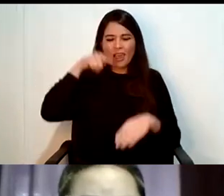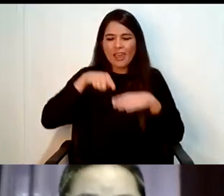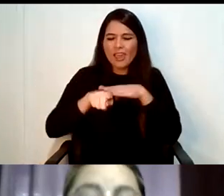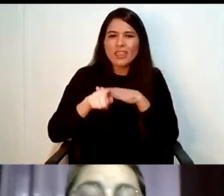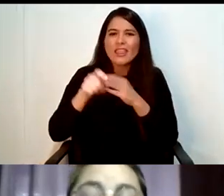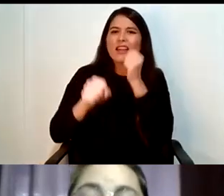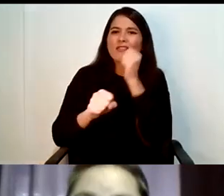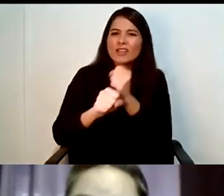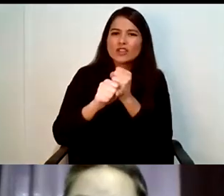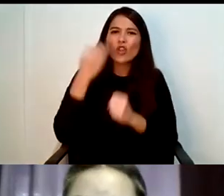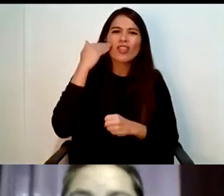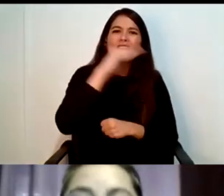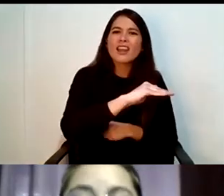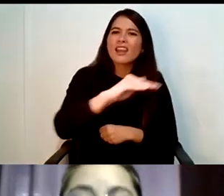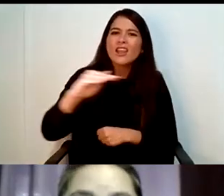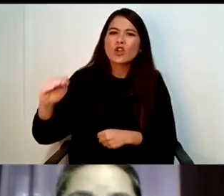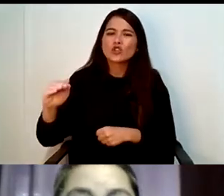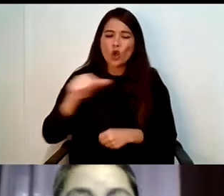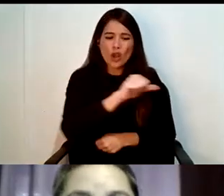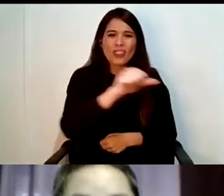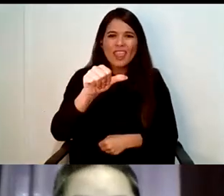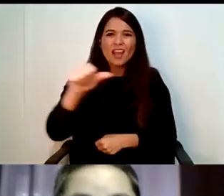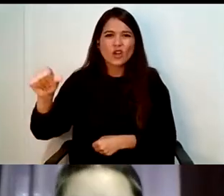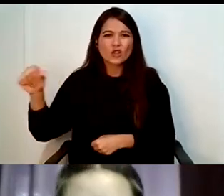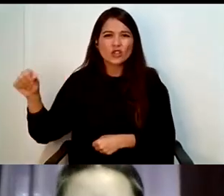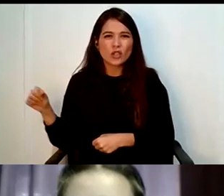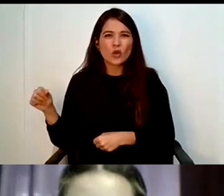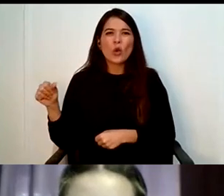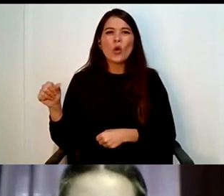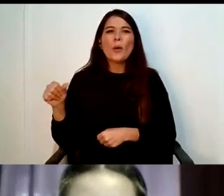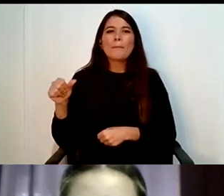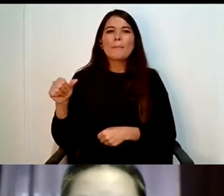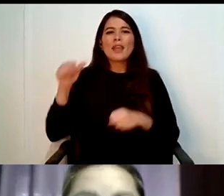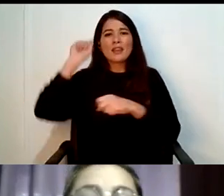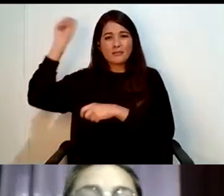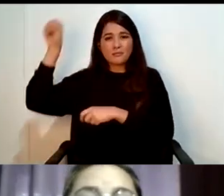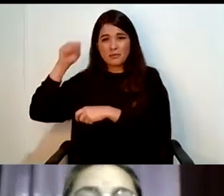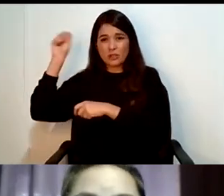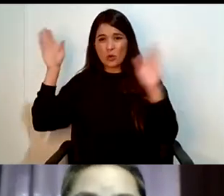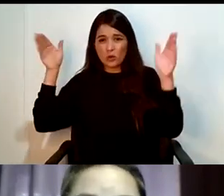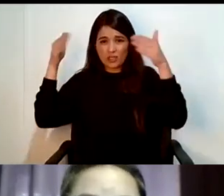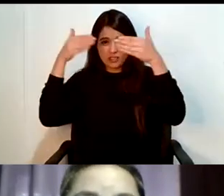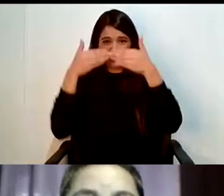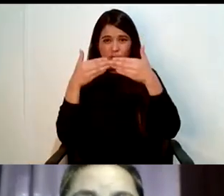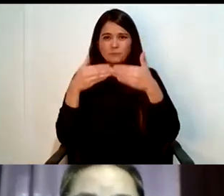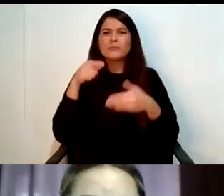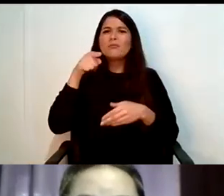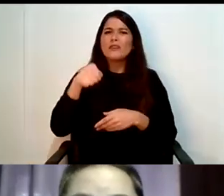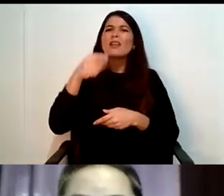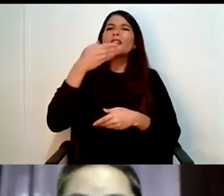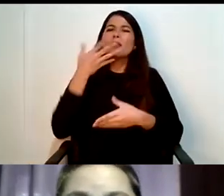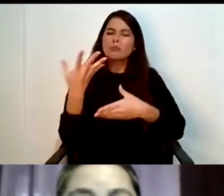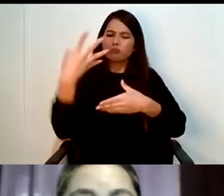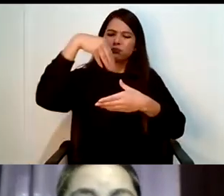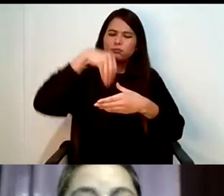y niños con diagnóstico de trastorno del espectro autista. Fue interna del